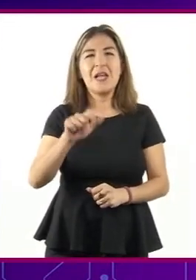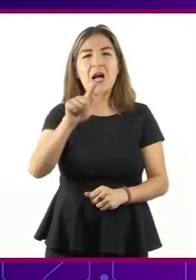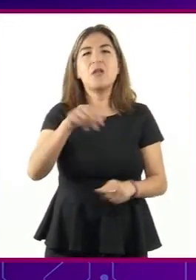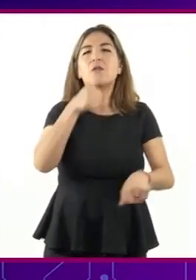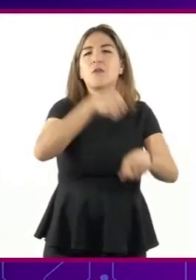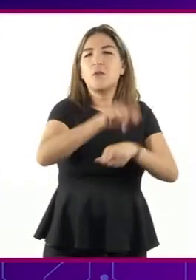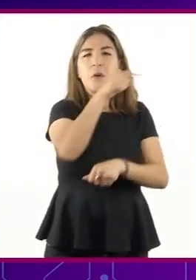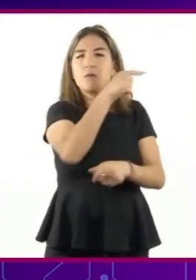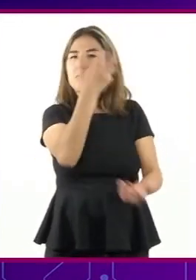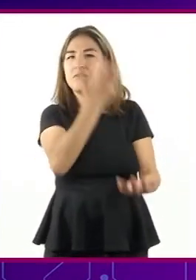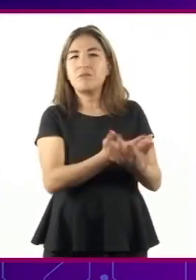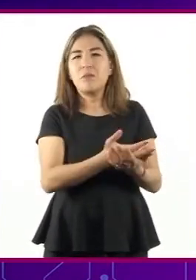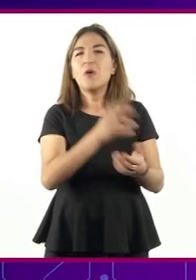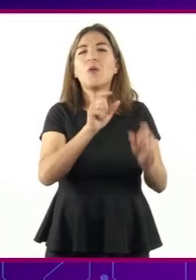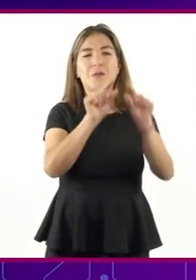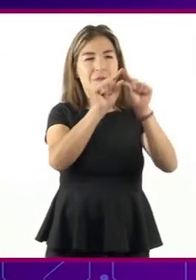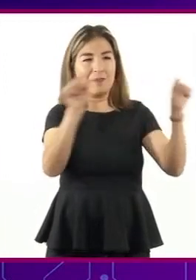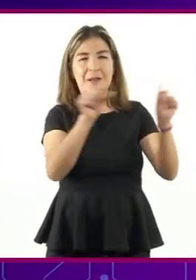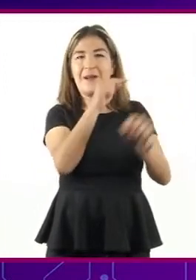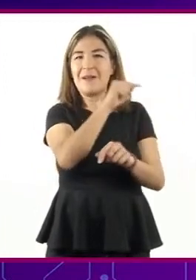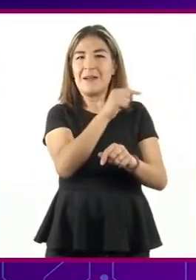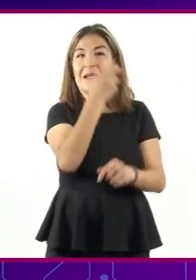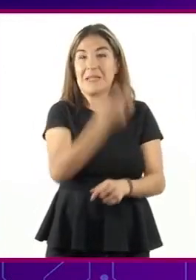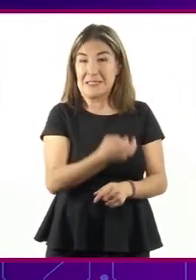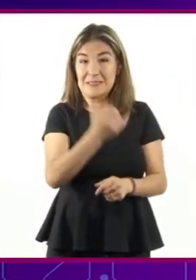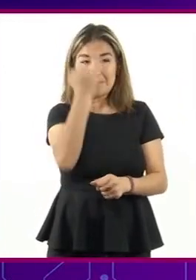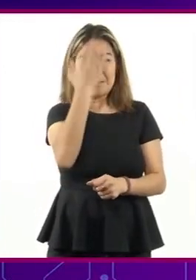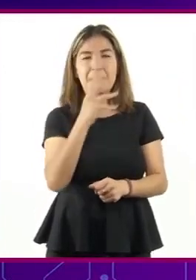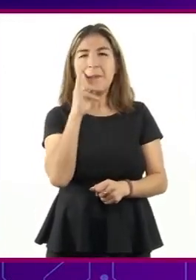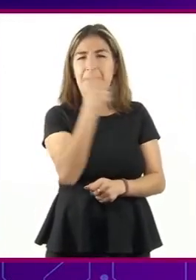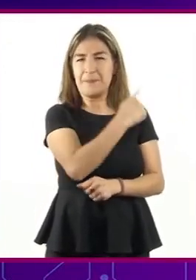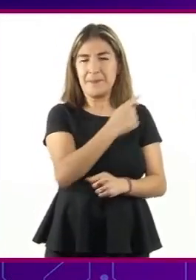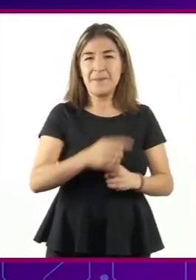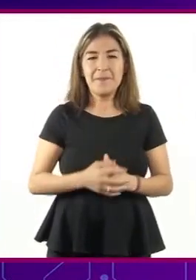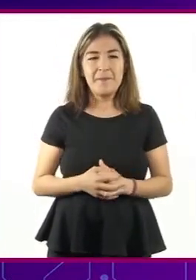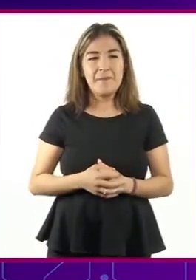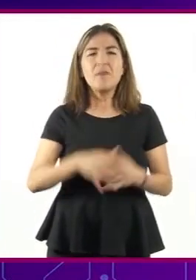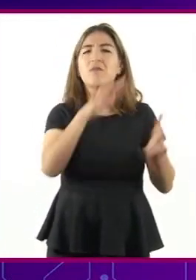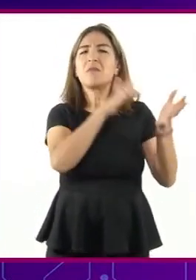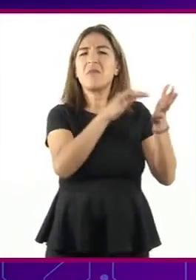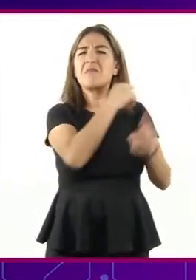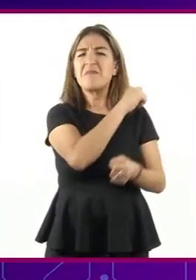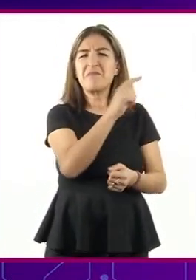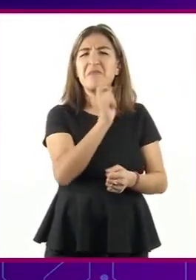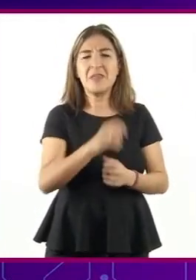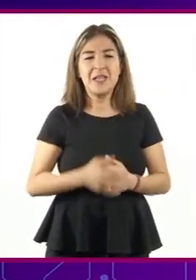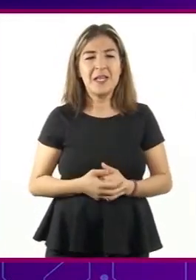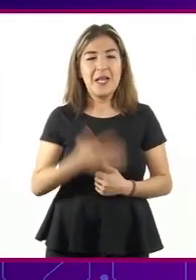que marca la pantalla. En la imagen podemos observar una lectura de